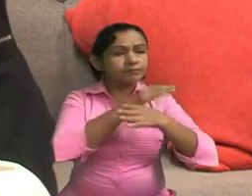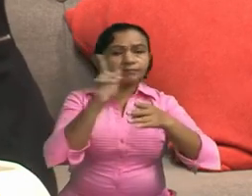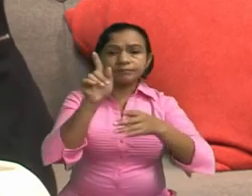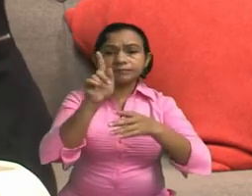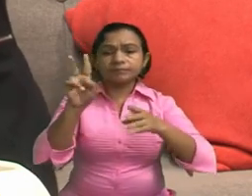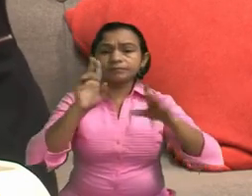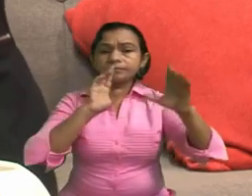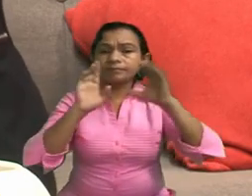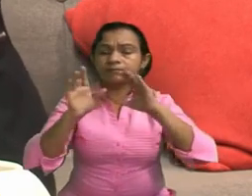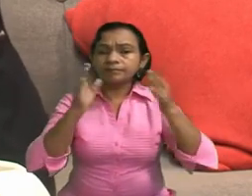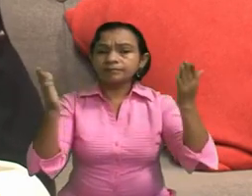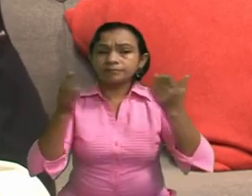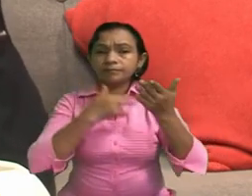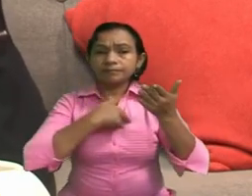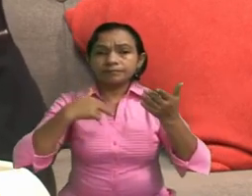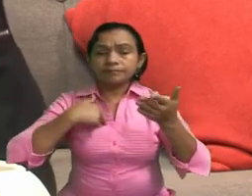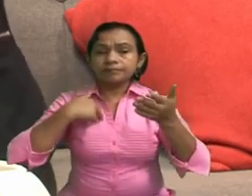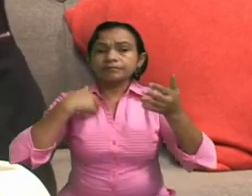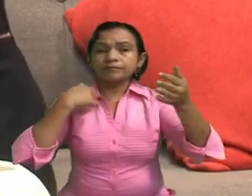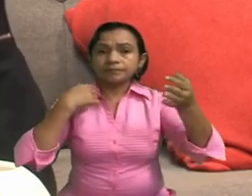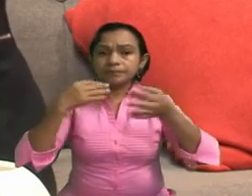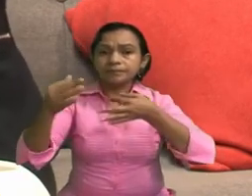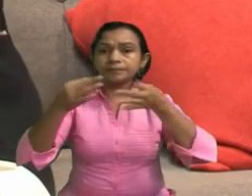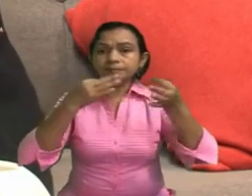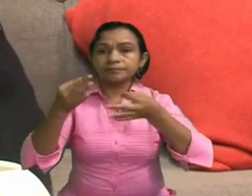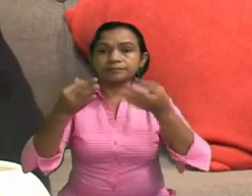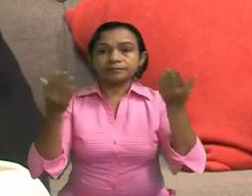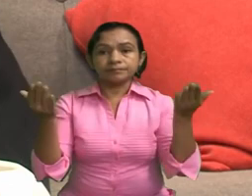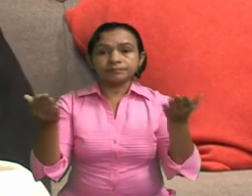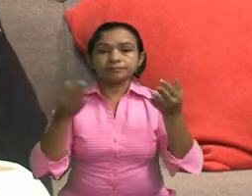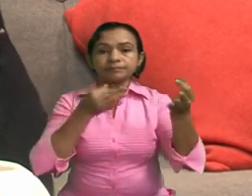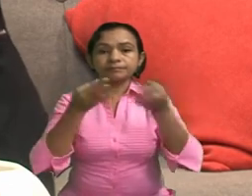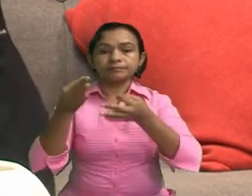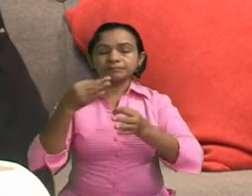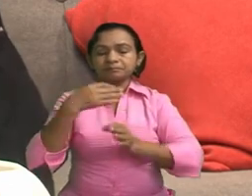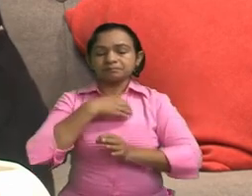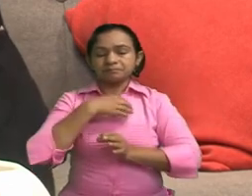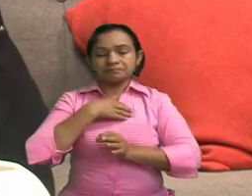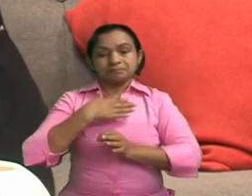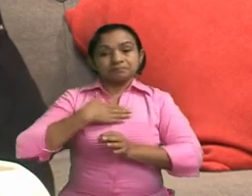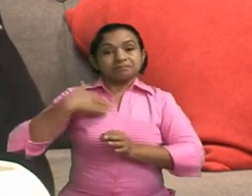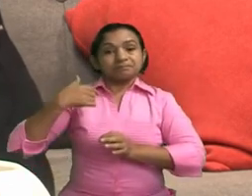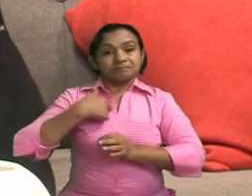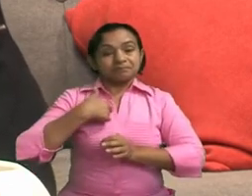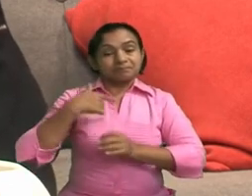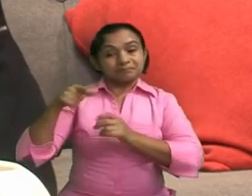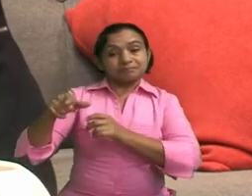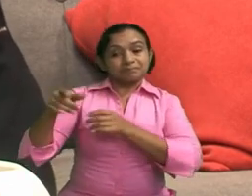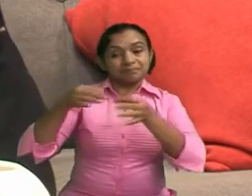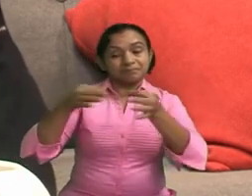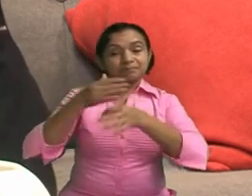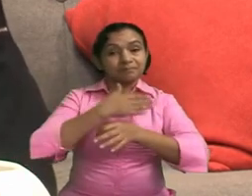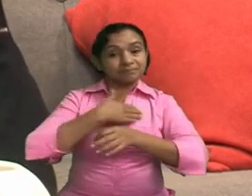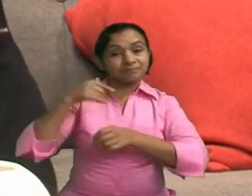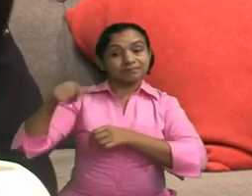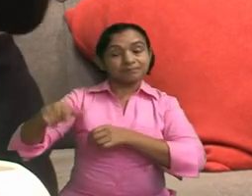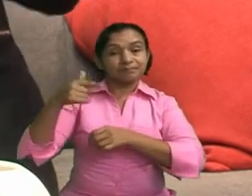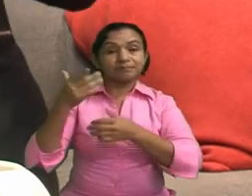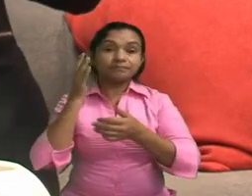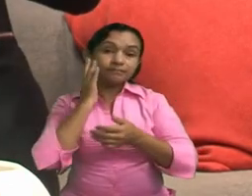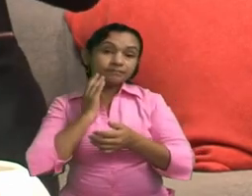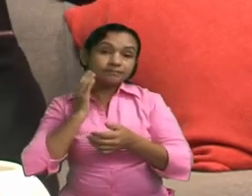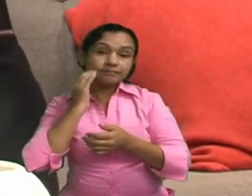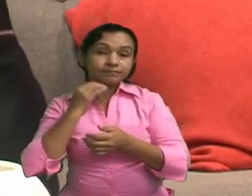a conocer cómo lo han venido haciendo y que lo explican mejor que nosotros inclusive. ¿Sí? Entonces eso es lo que te dice y